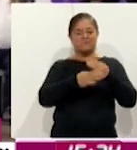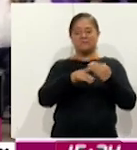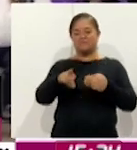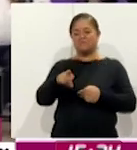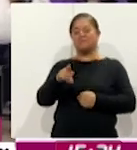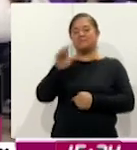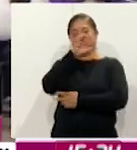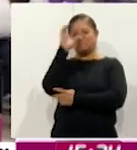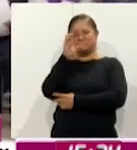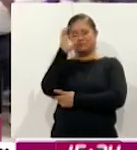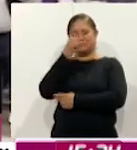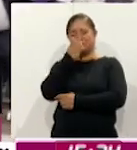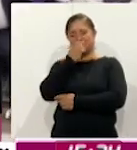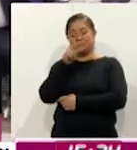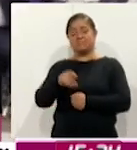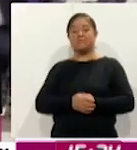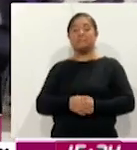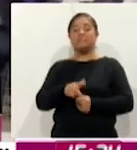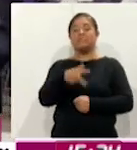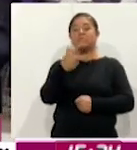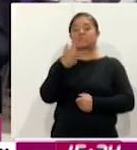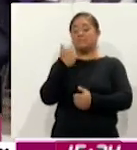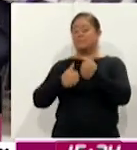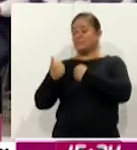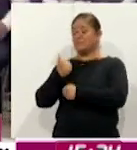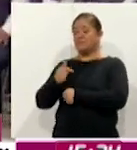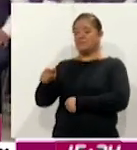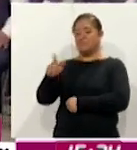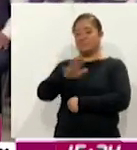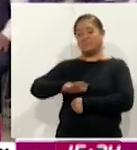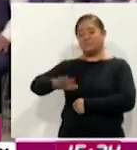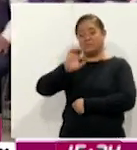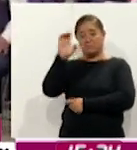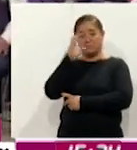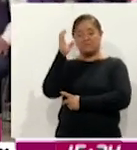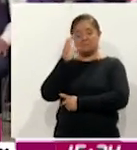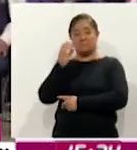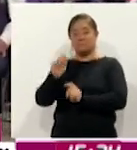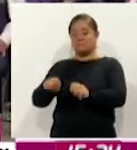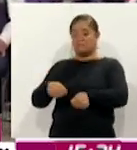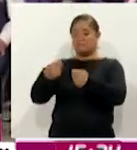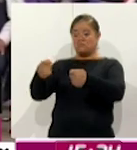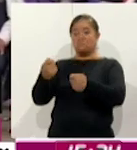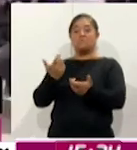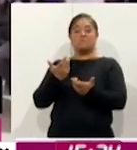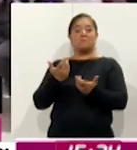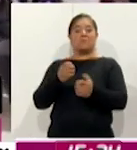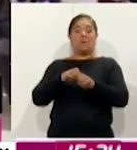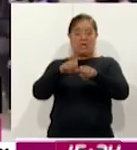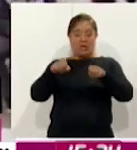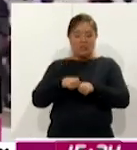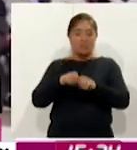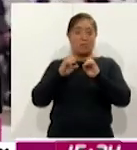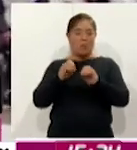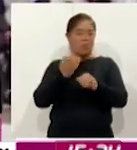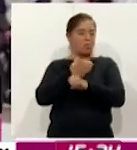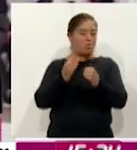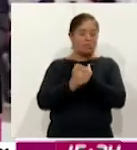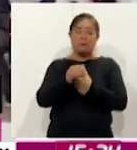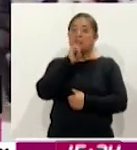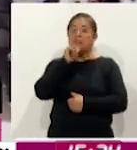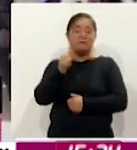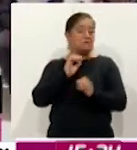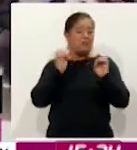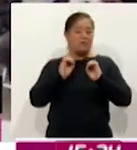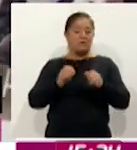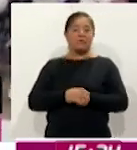Bachilleres. Toda vez que desde hace 13 años los planteles del COBAT no recibían equipos de cómputo y mobiliario. Destacar que la entrega de